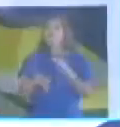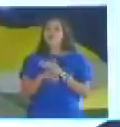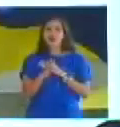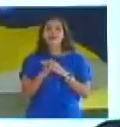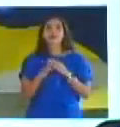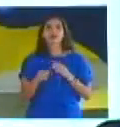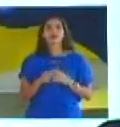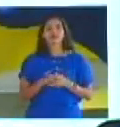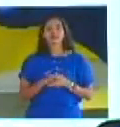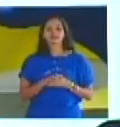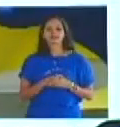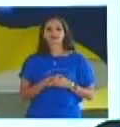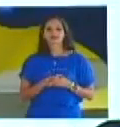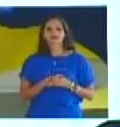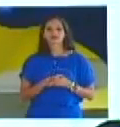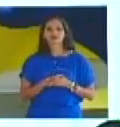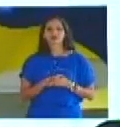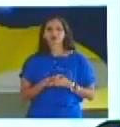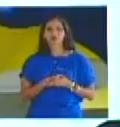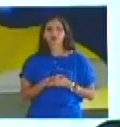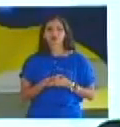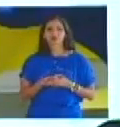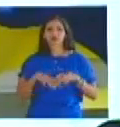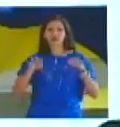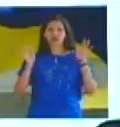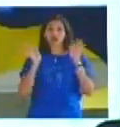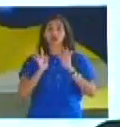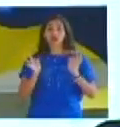proceder de manera